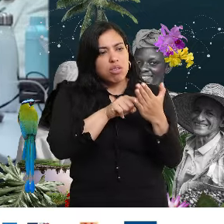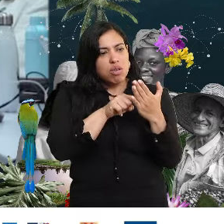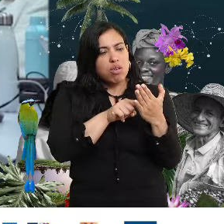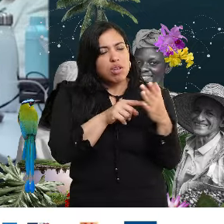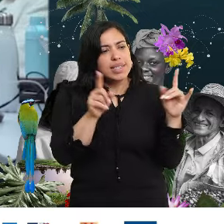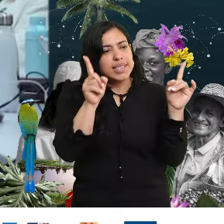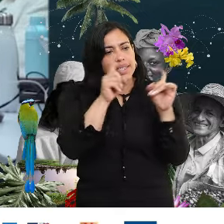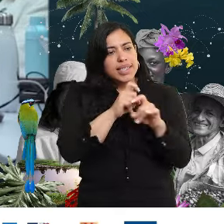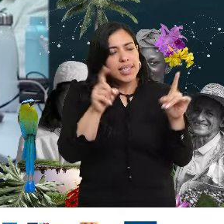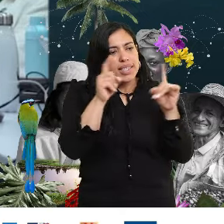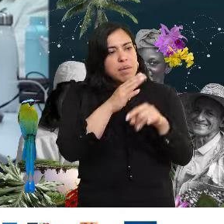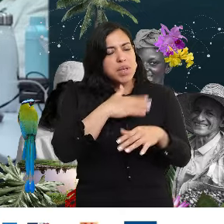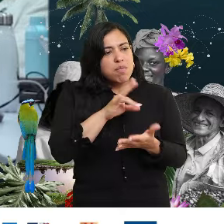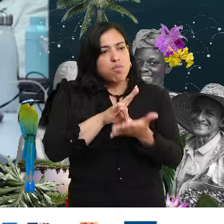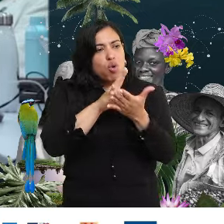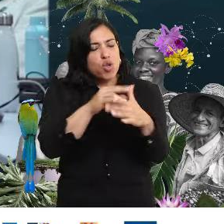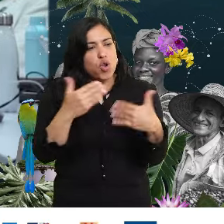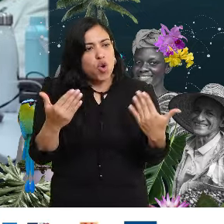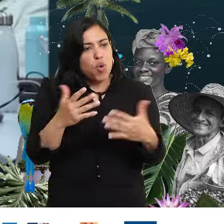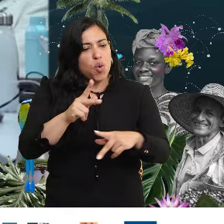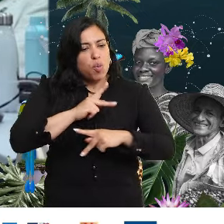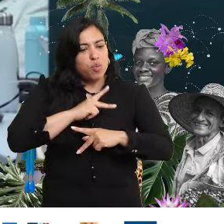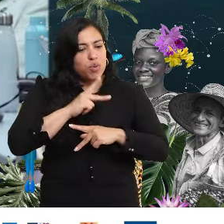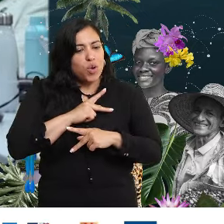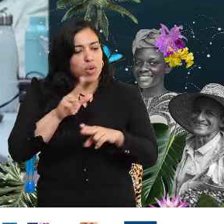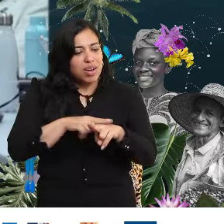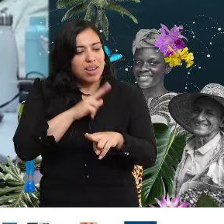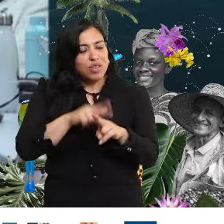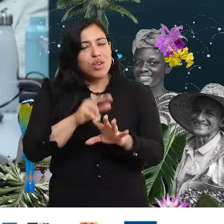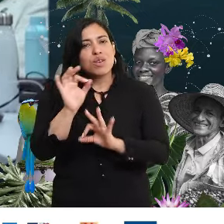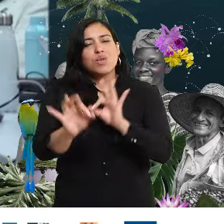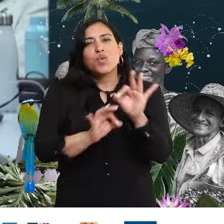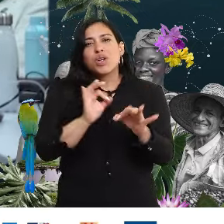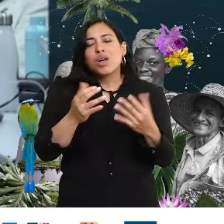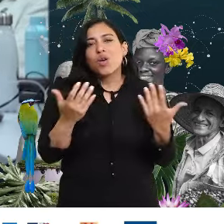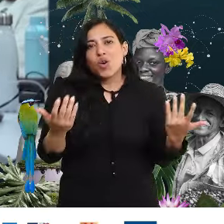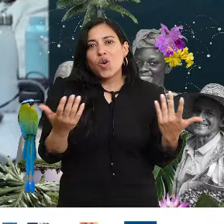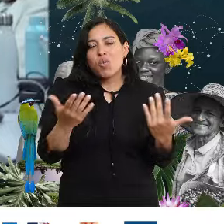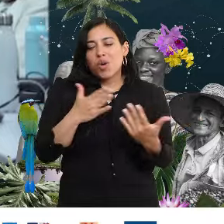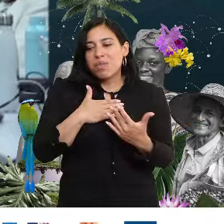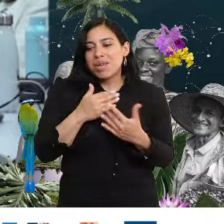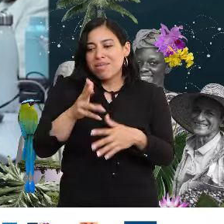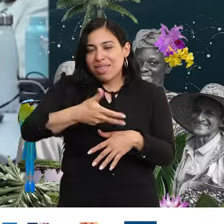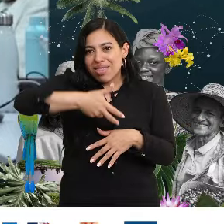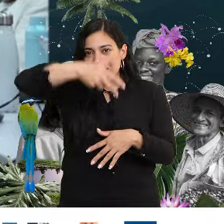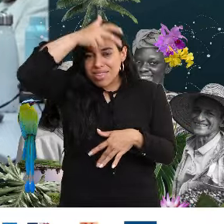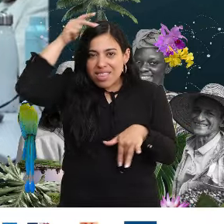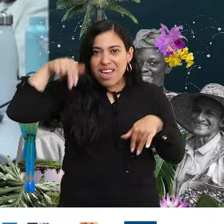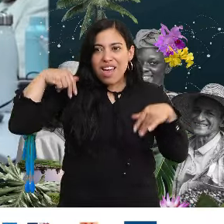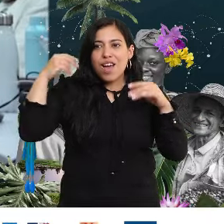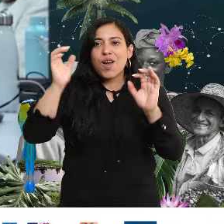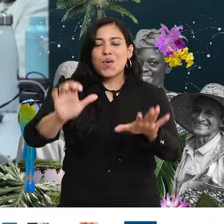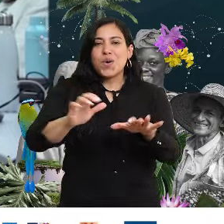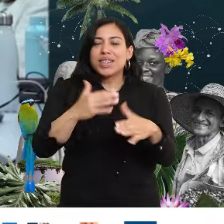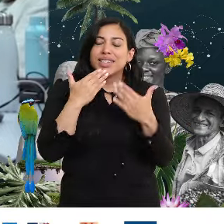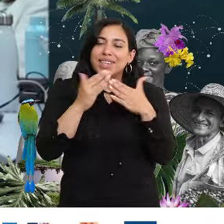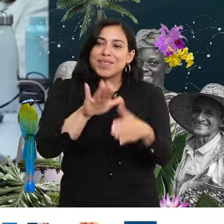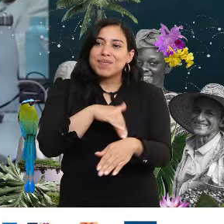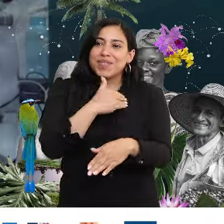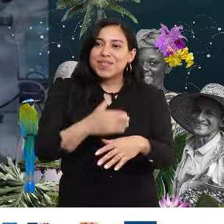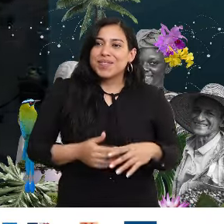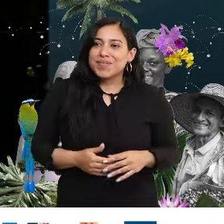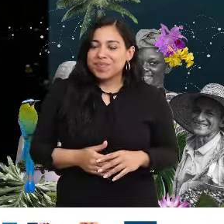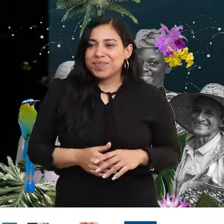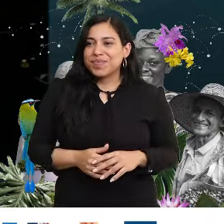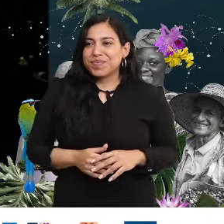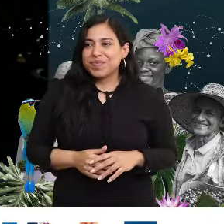repensar en nuestro modelo y nuestra apropiación con la naturaleza a través de nuestra jaguara para usted, señora ministra. No, bueno, muchísimas gracias.